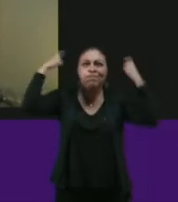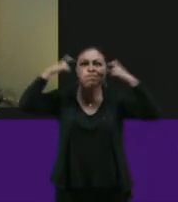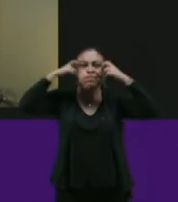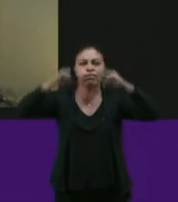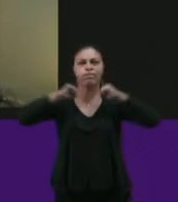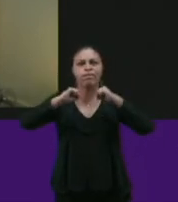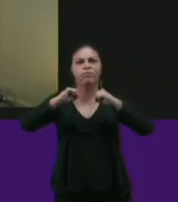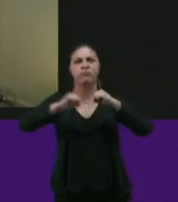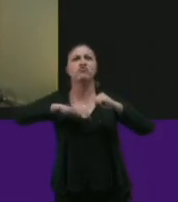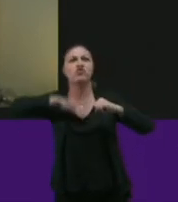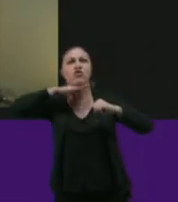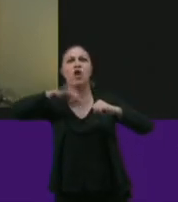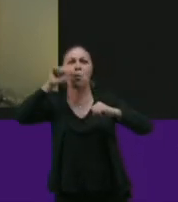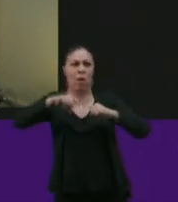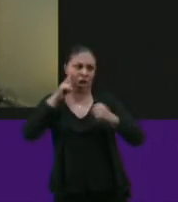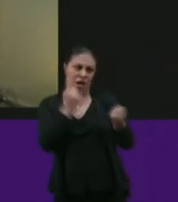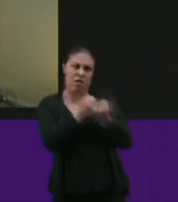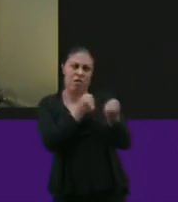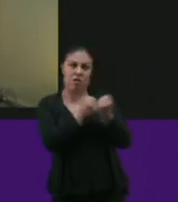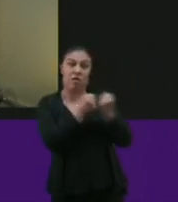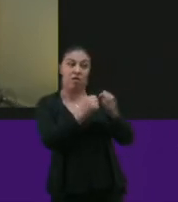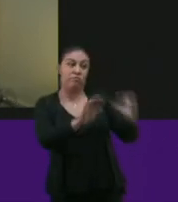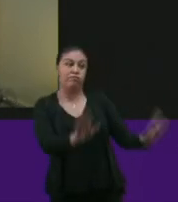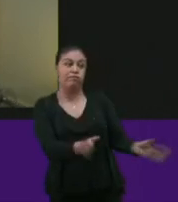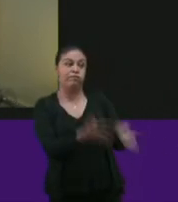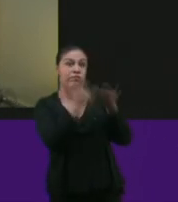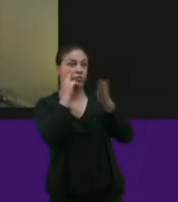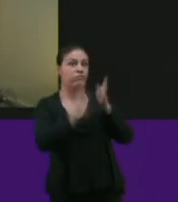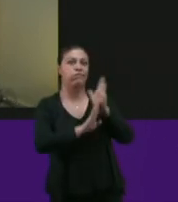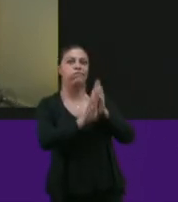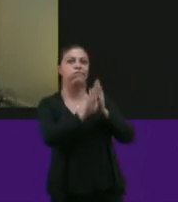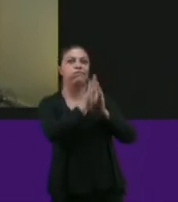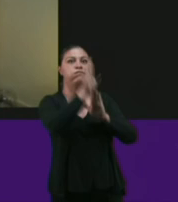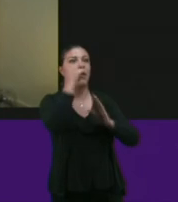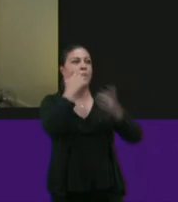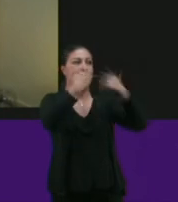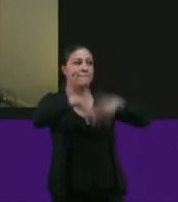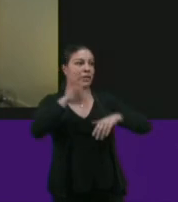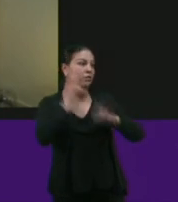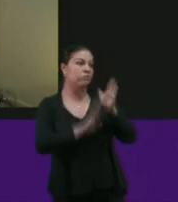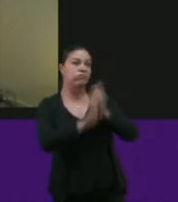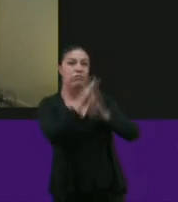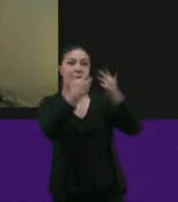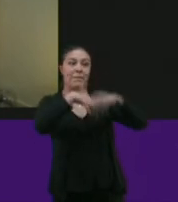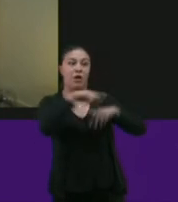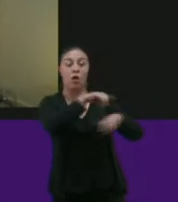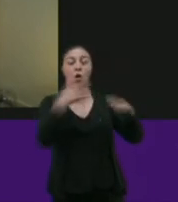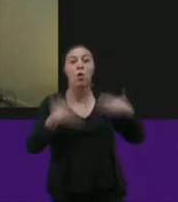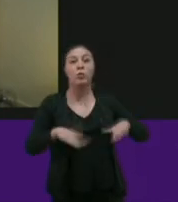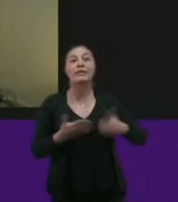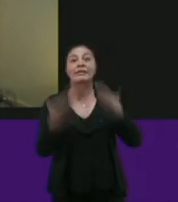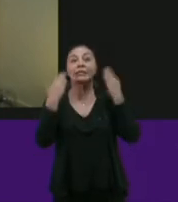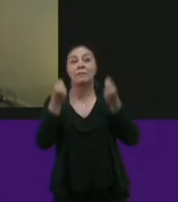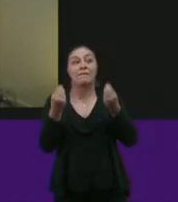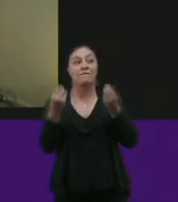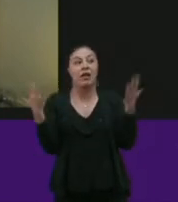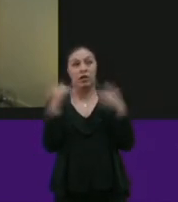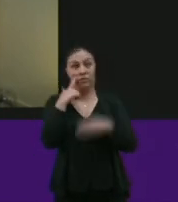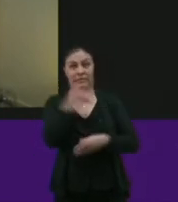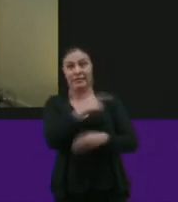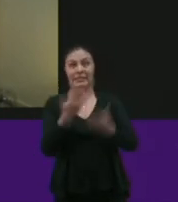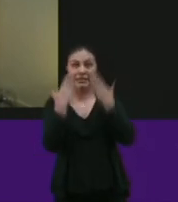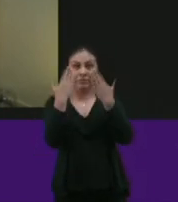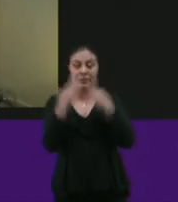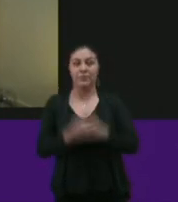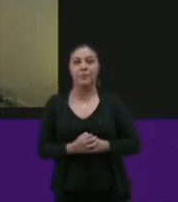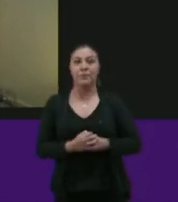tipo de compañías y no creo que ese es el recurso más valioso. No sé si también Edwin, yo me tengo que ir.